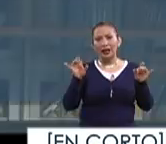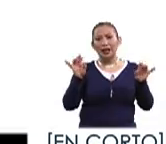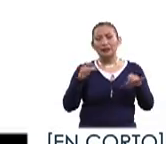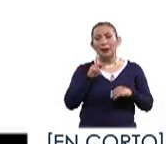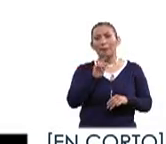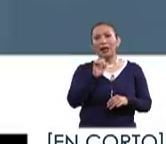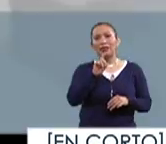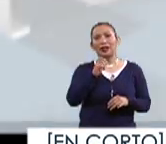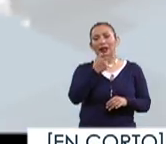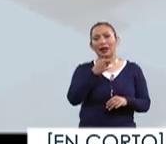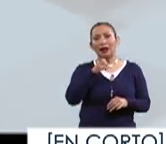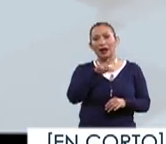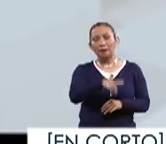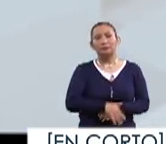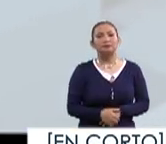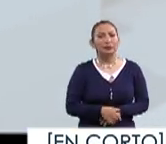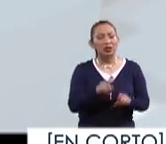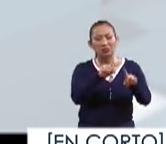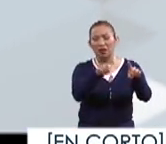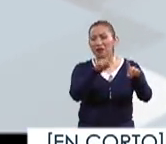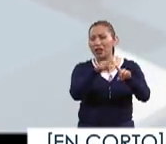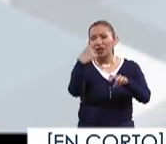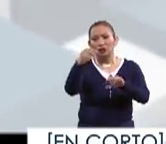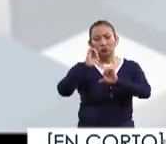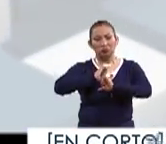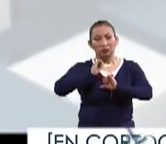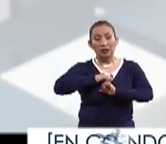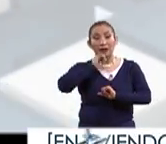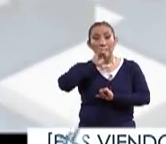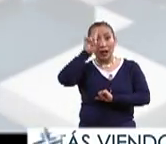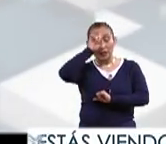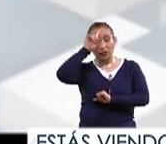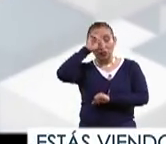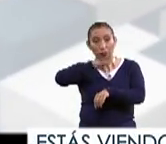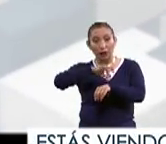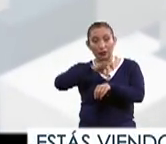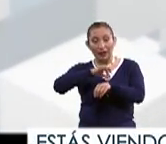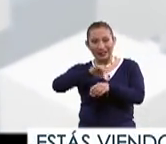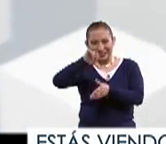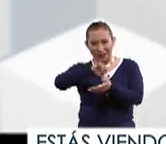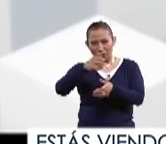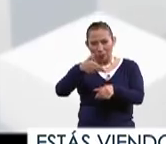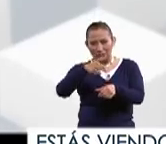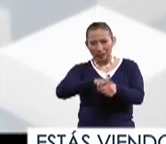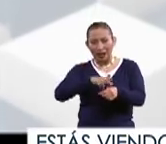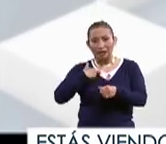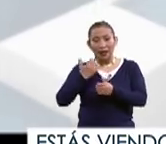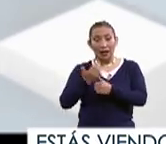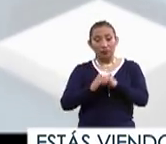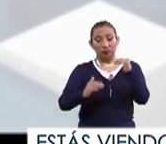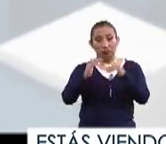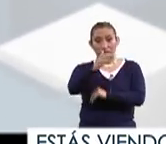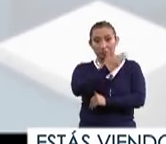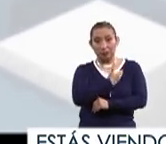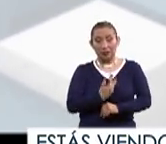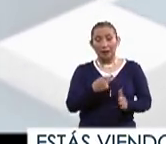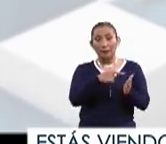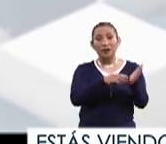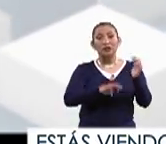Ángeles del Pedregal. Entre muchos de sus cargos, fue asesor médico del Centro Hospitalario del Estado Mayor Presidencial